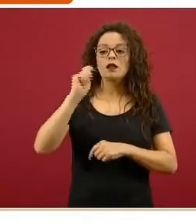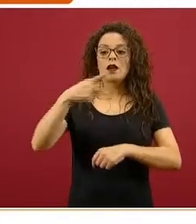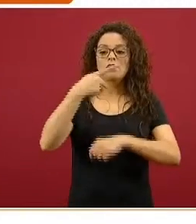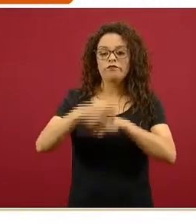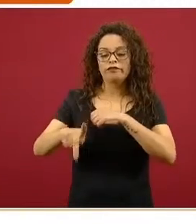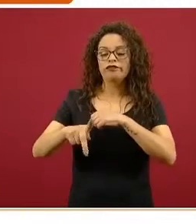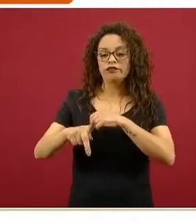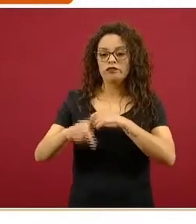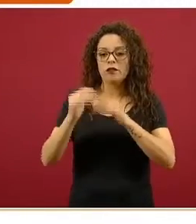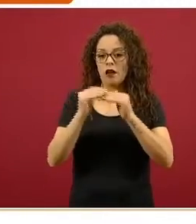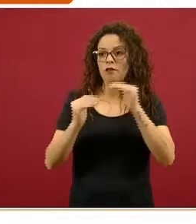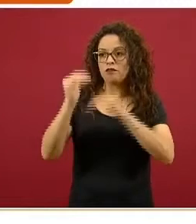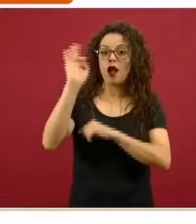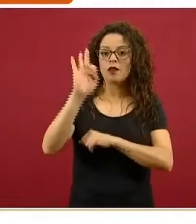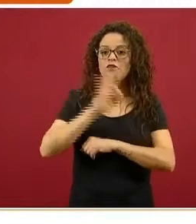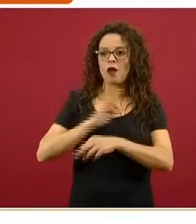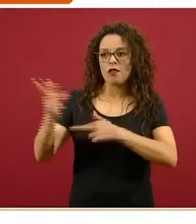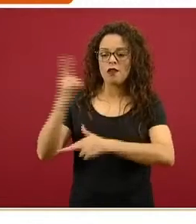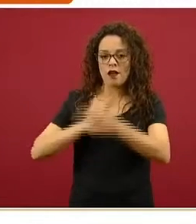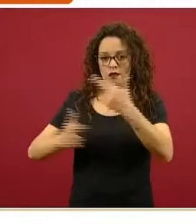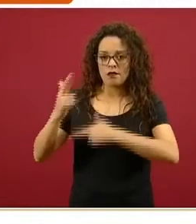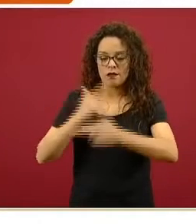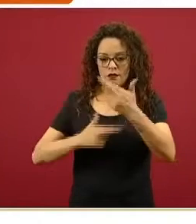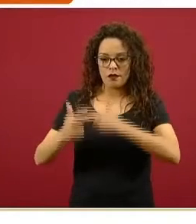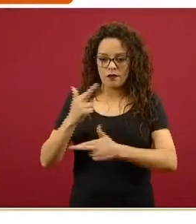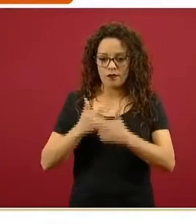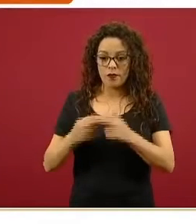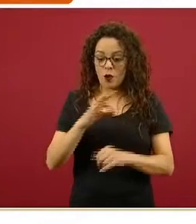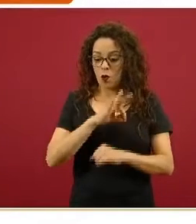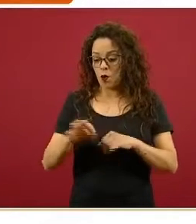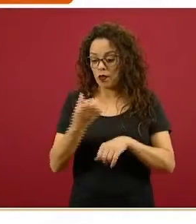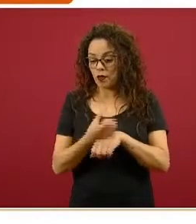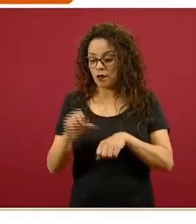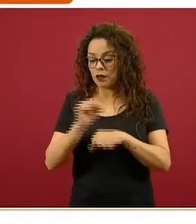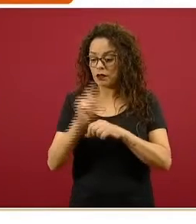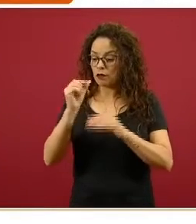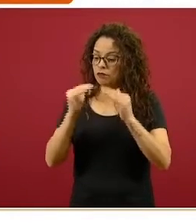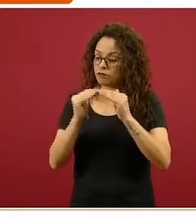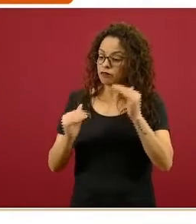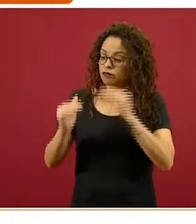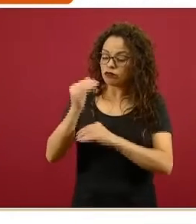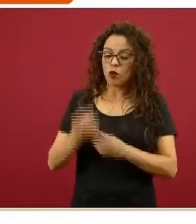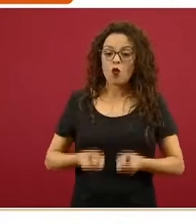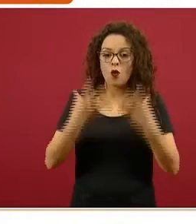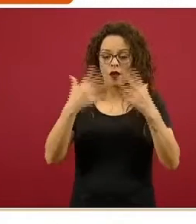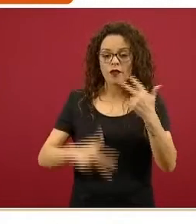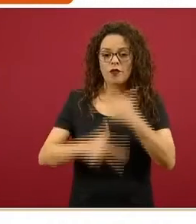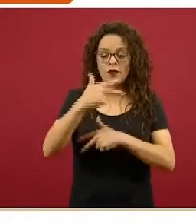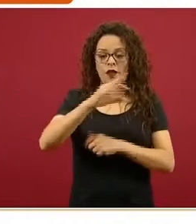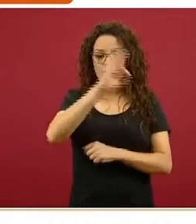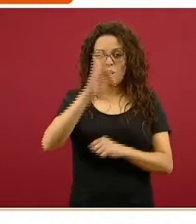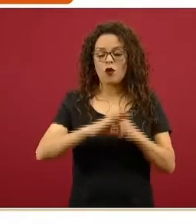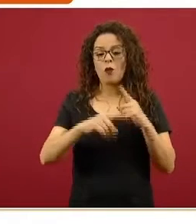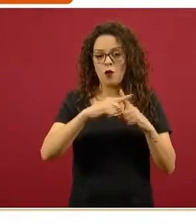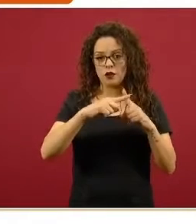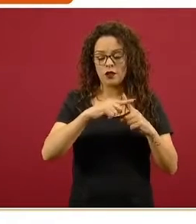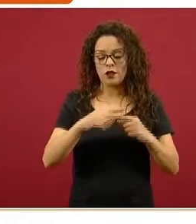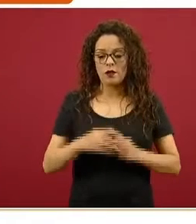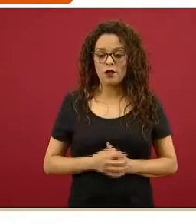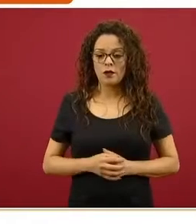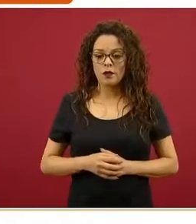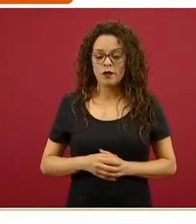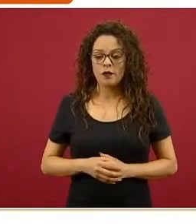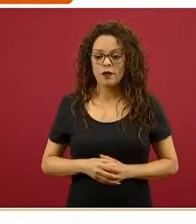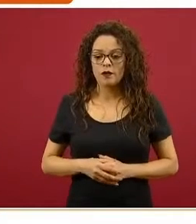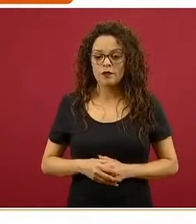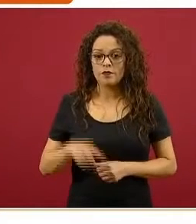esto sea un rebrote, claro, con un incremento en la última semana del 13%, que también se ha visto también